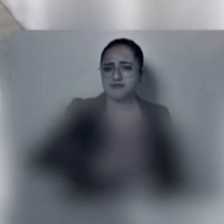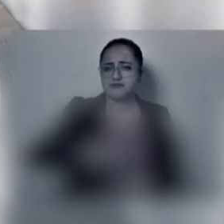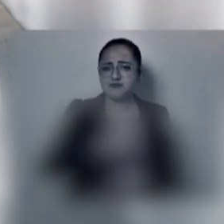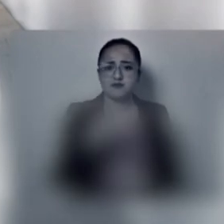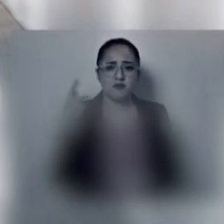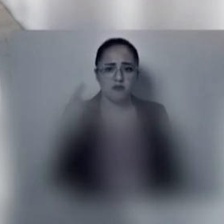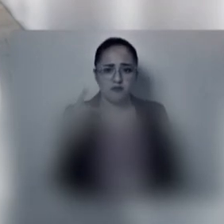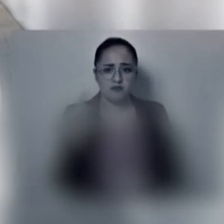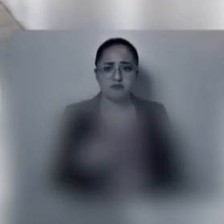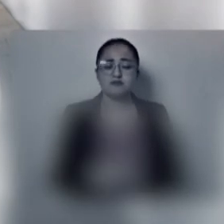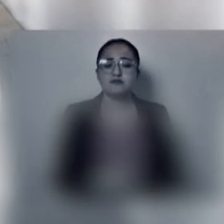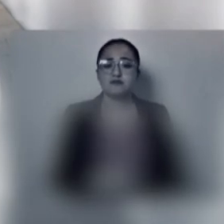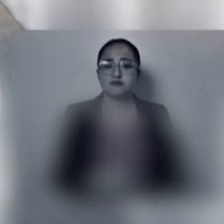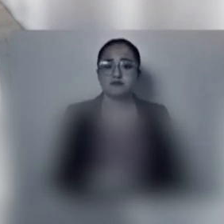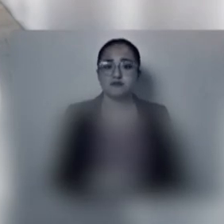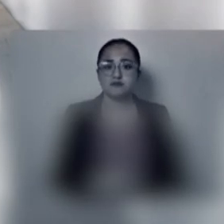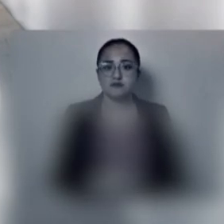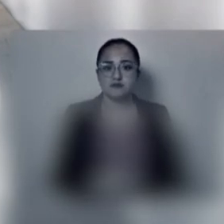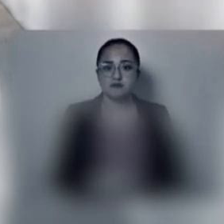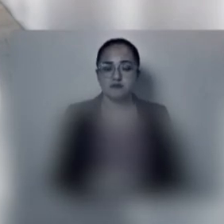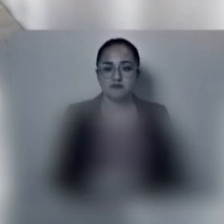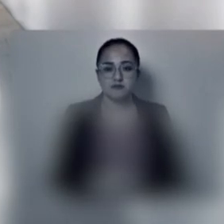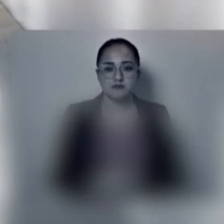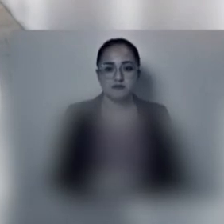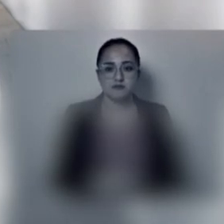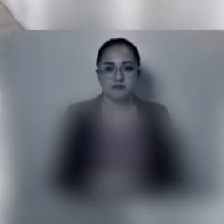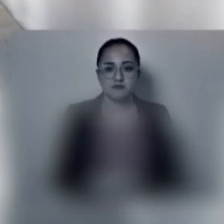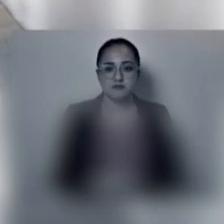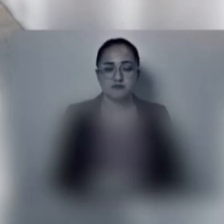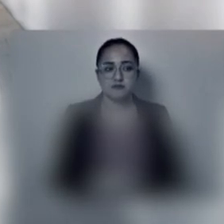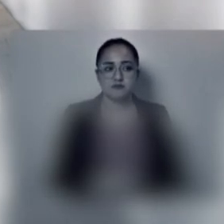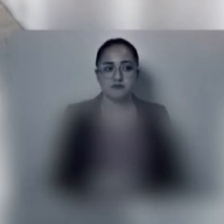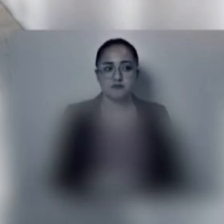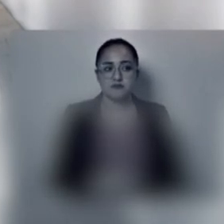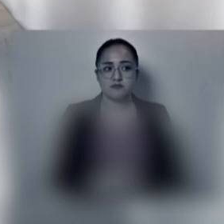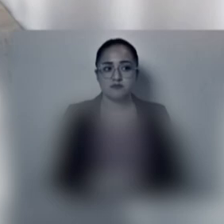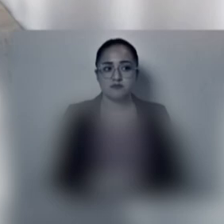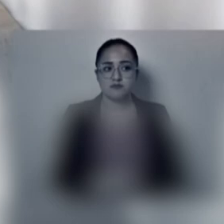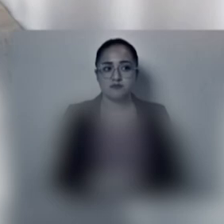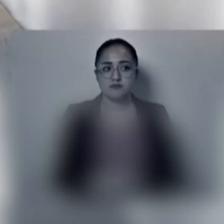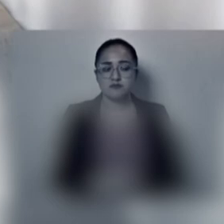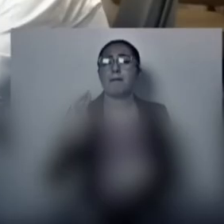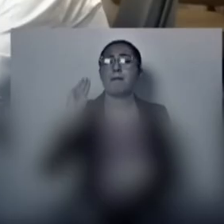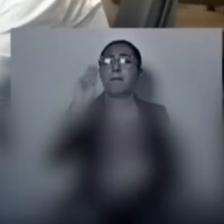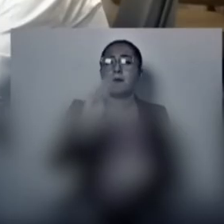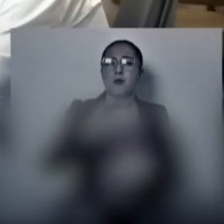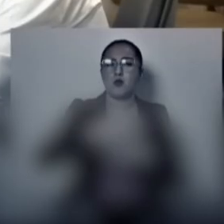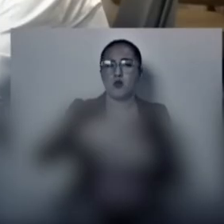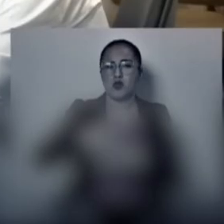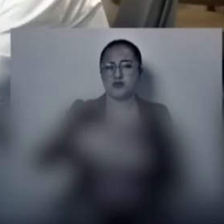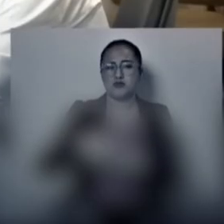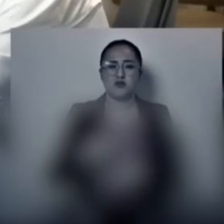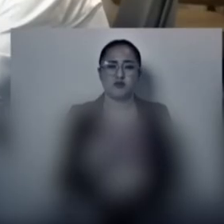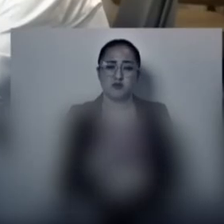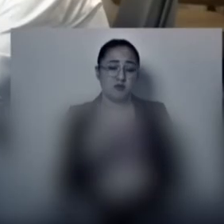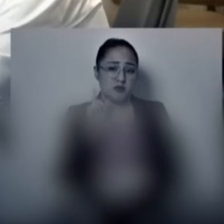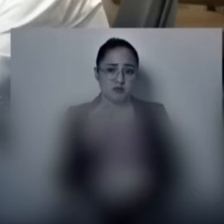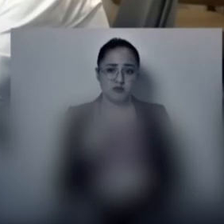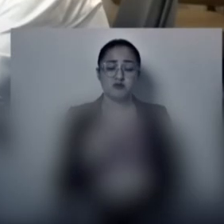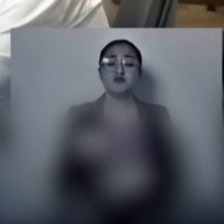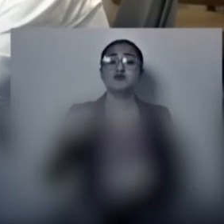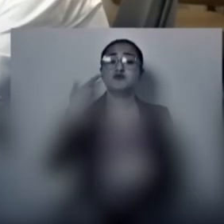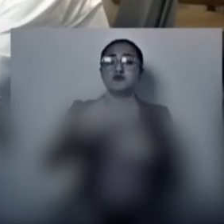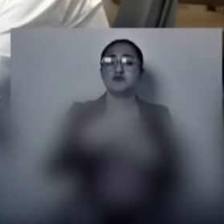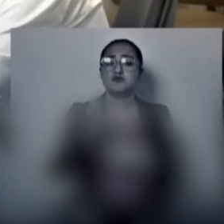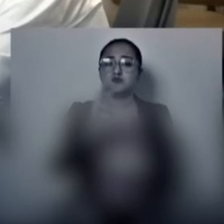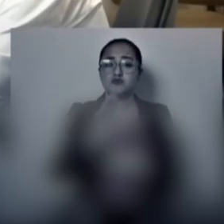el gobernador de Puebla, Miguel Barbosa Huerta, informó que no habrá regreso a clases el 1 de junio. Detalló que el gobierno federal